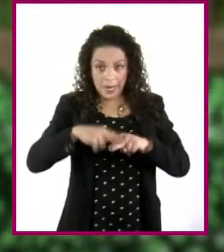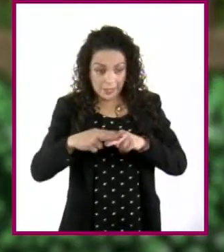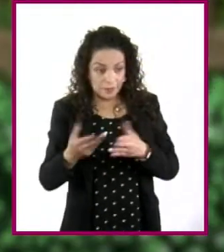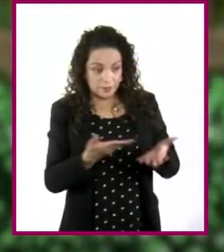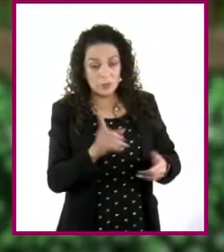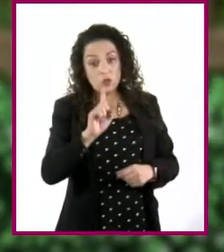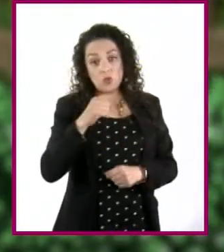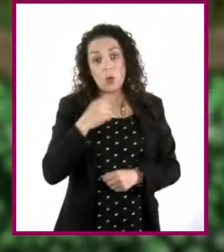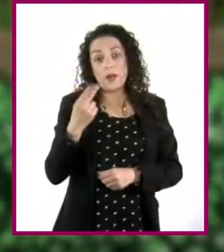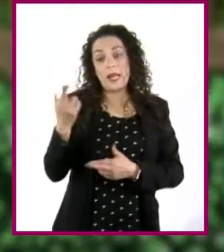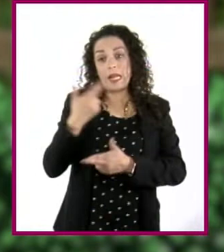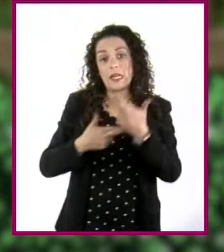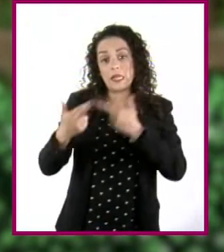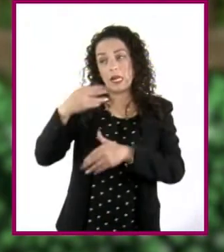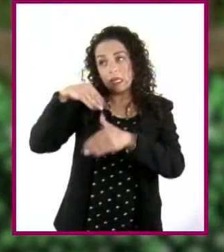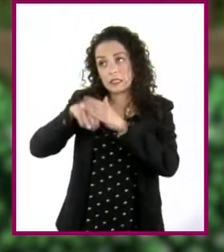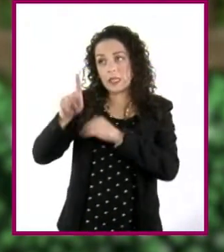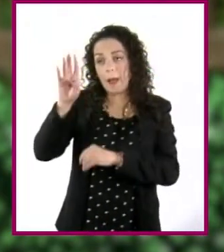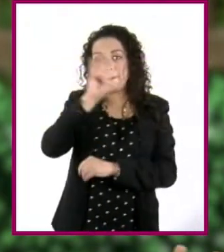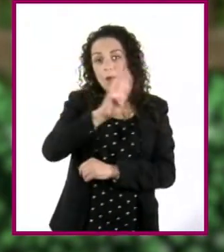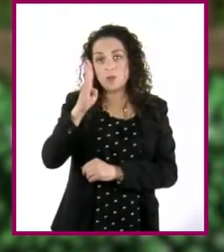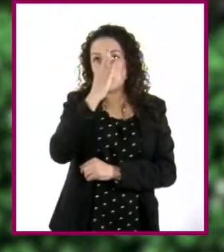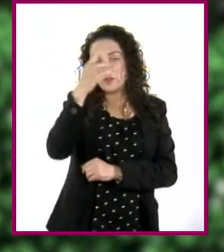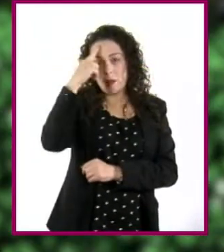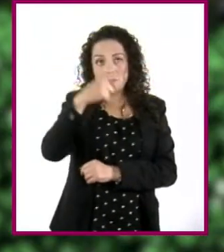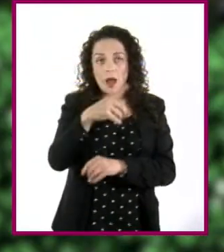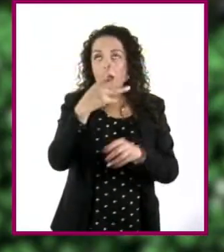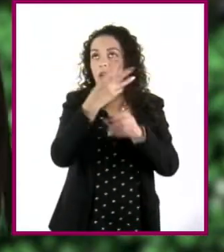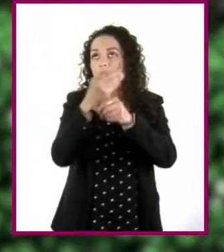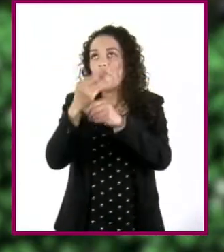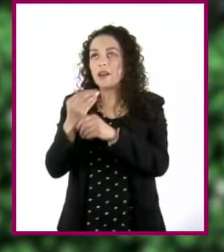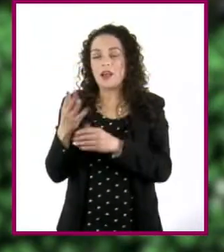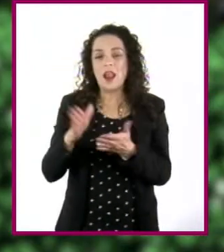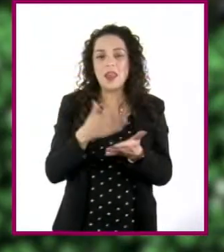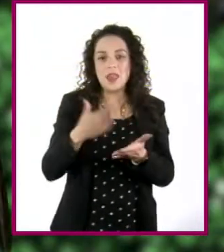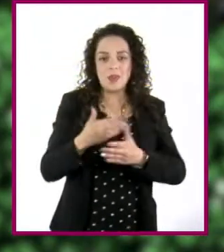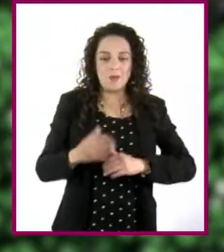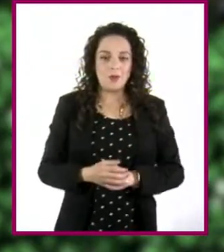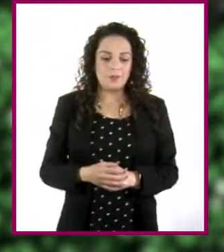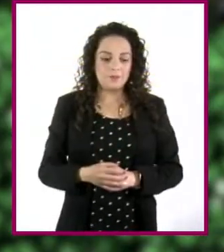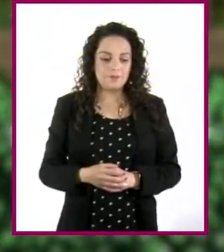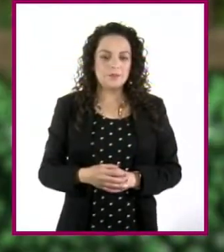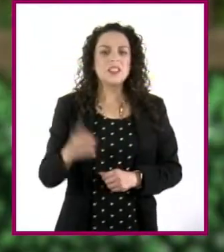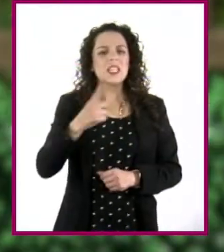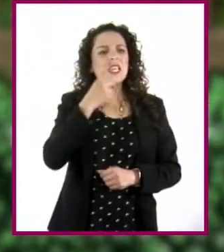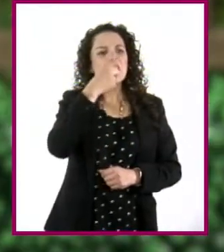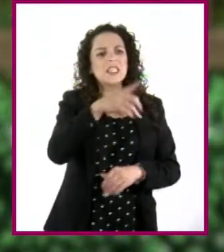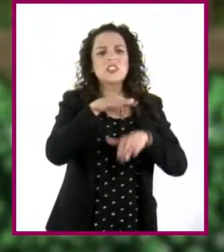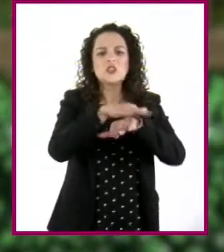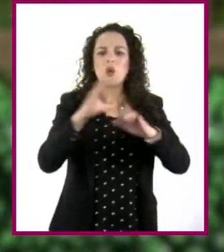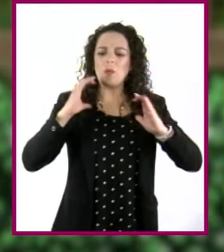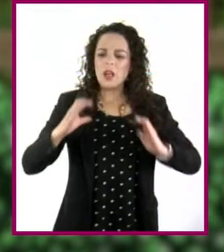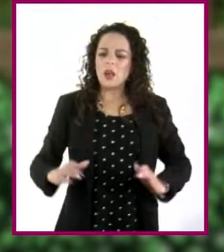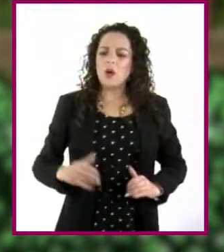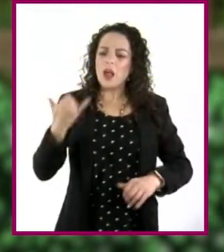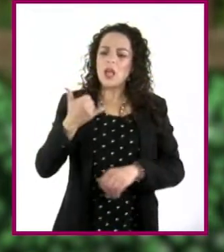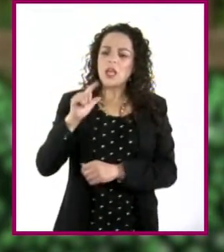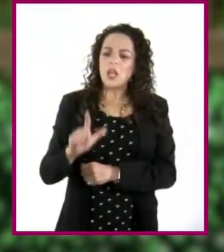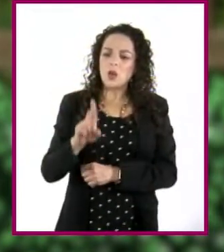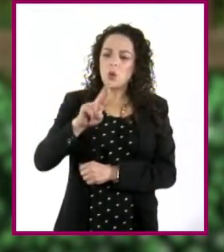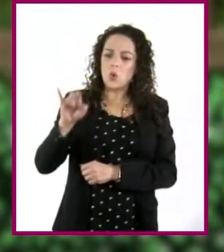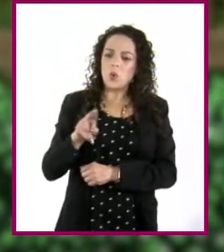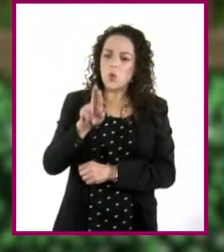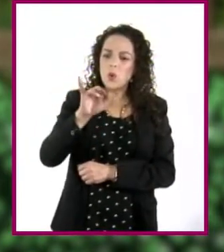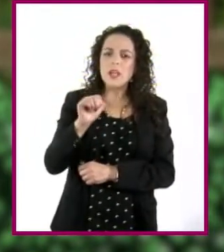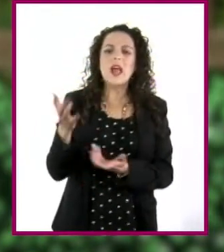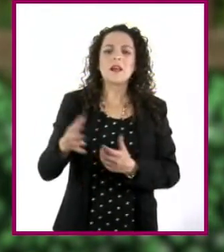que regresar a ordenar algunos volúmenes. ¿Qué es lo que dijo de la lujuria y el cuerpo, señor Villasana? Sí. Que